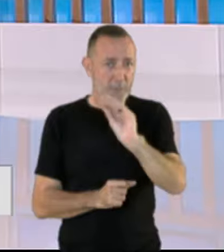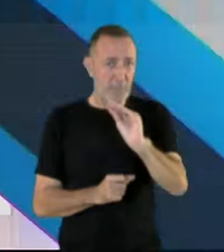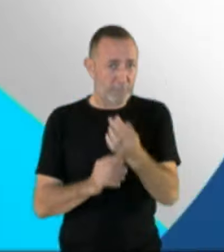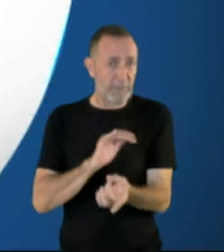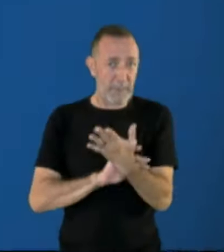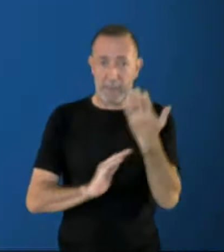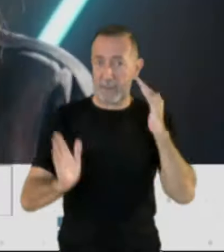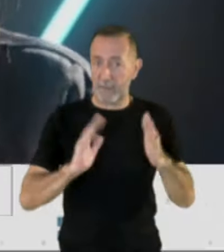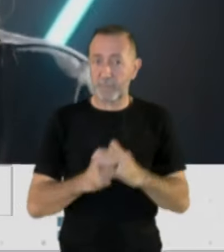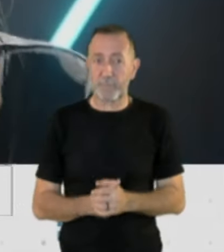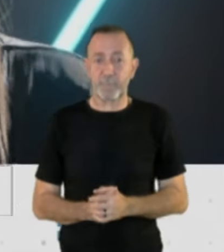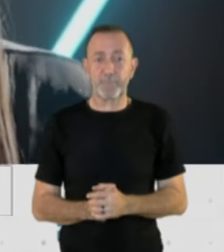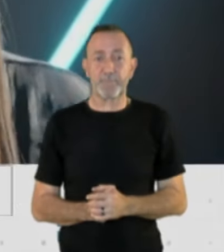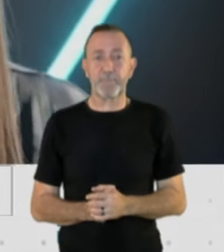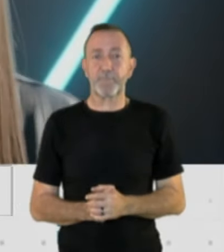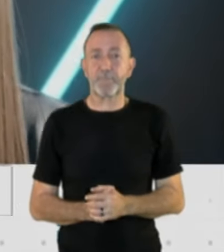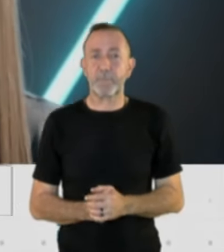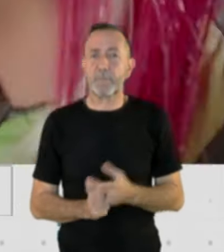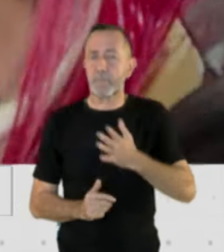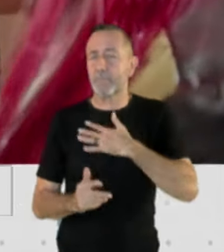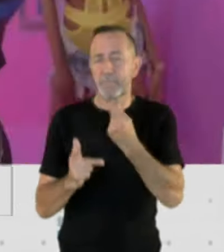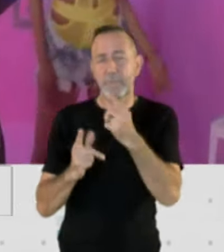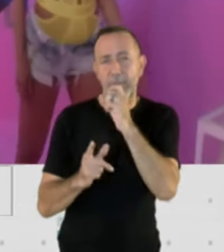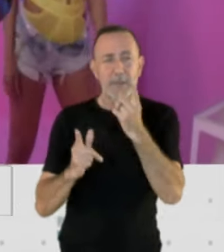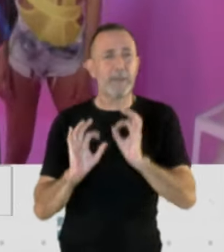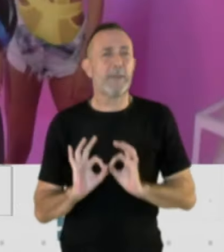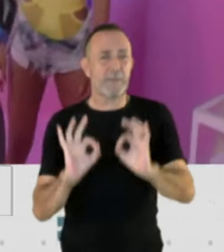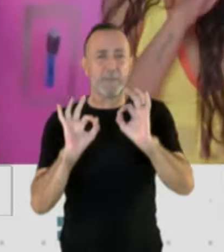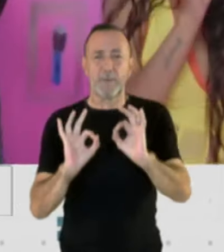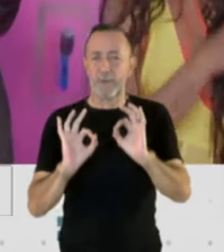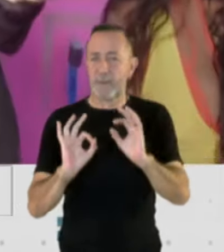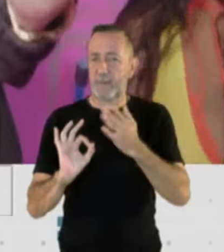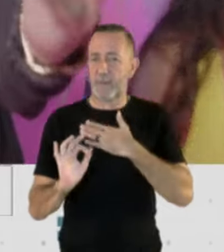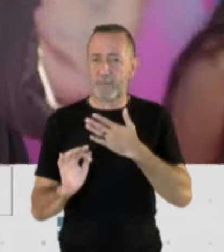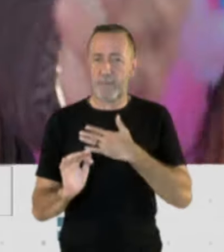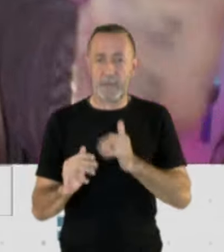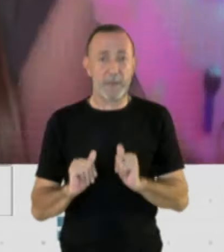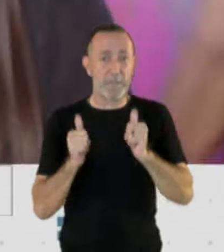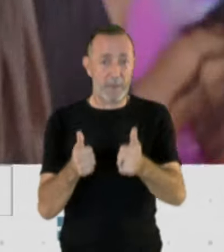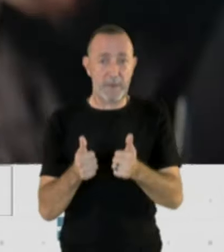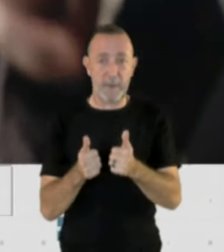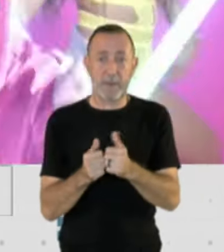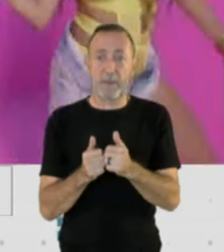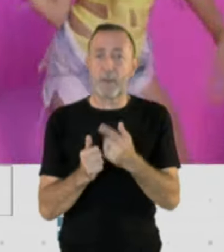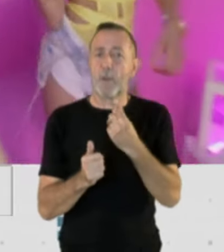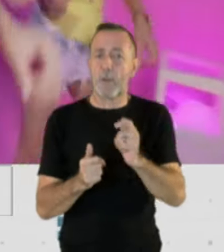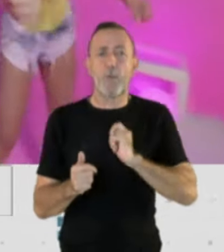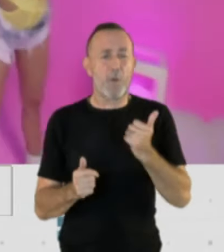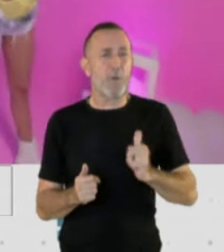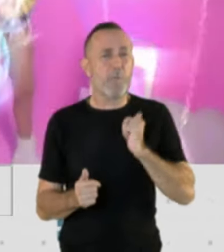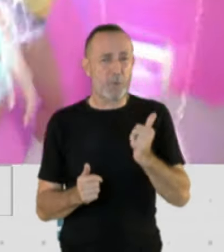es el tema que que me lanzó a nivel mundial con este tema he tenido la oportunidad de conocer alrededor de 881 países más o